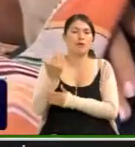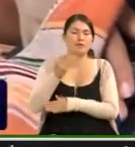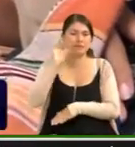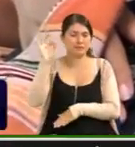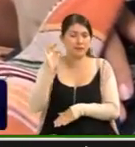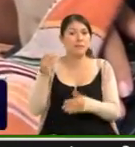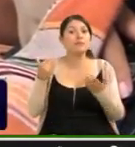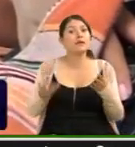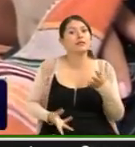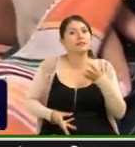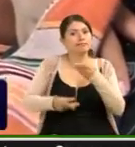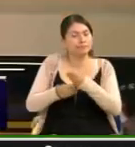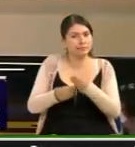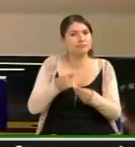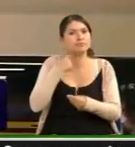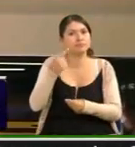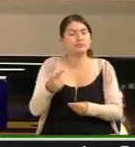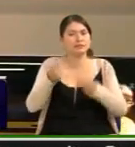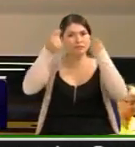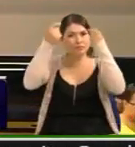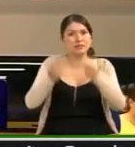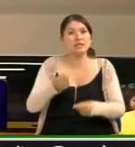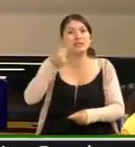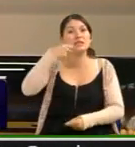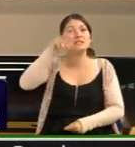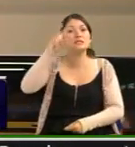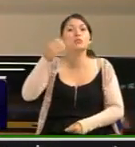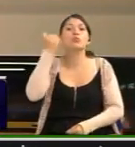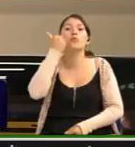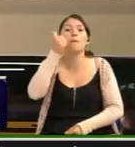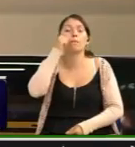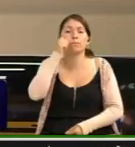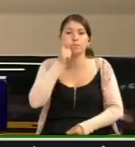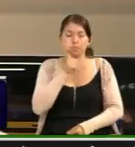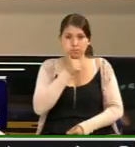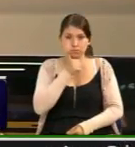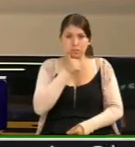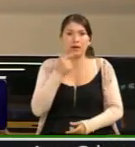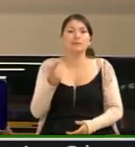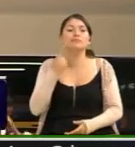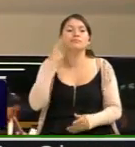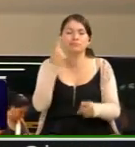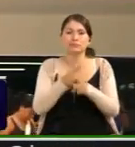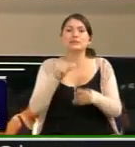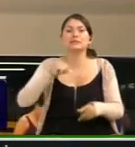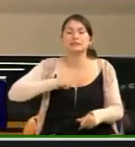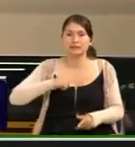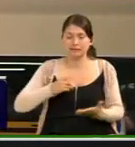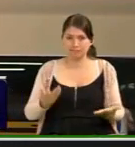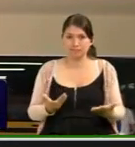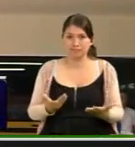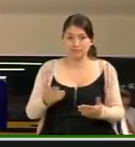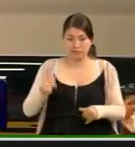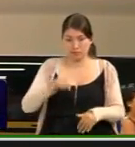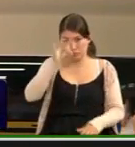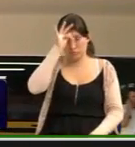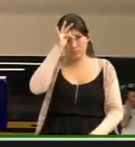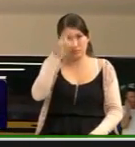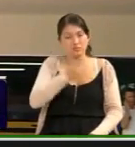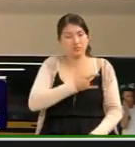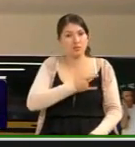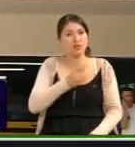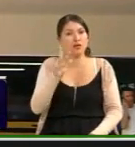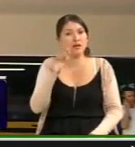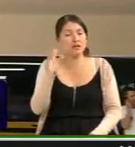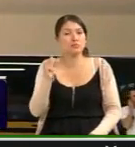vector. Además, se confirmaron cifras de 17 mujeres embarazadas que han sido registradas acá, en las instalaciones del Hospital Erasmo